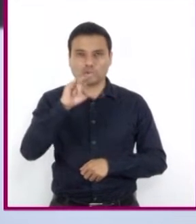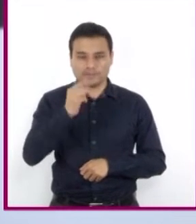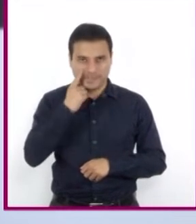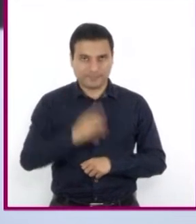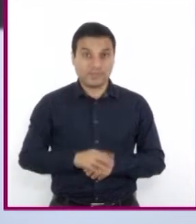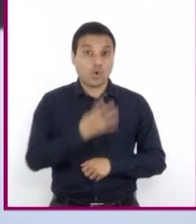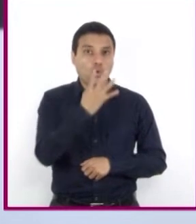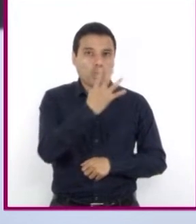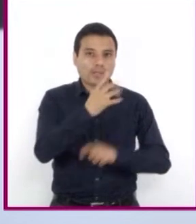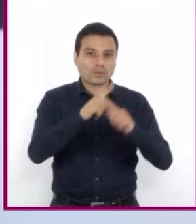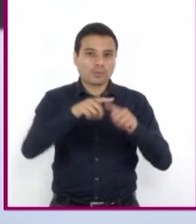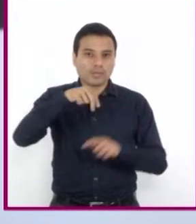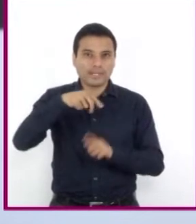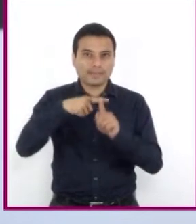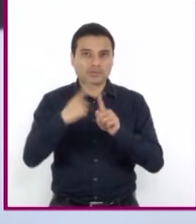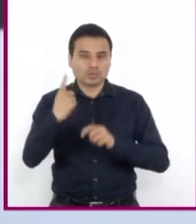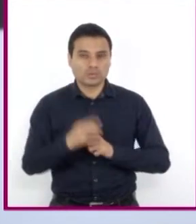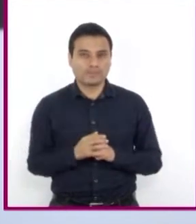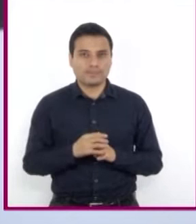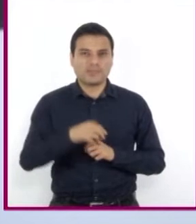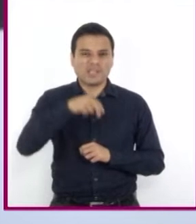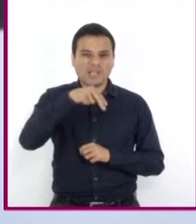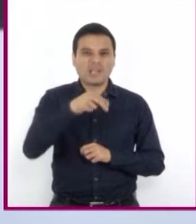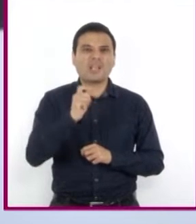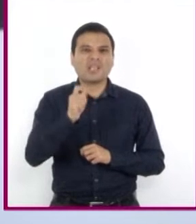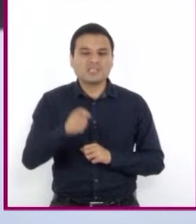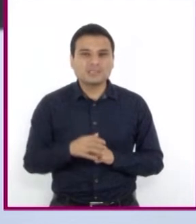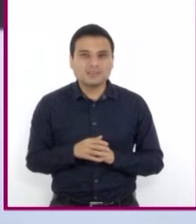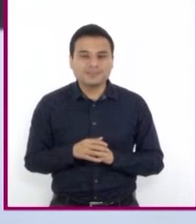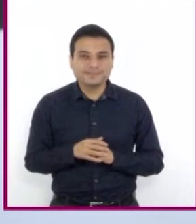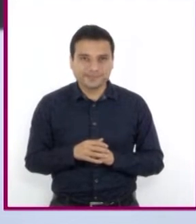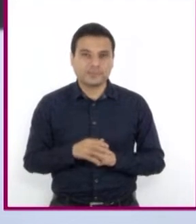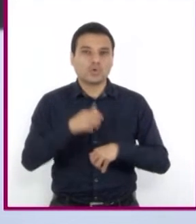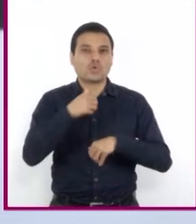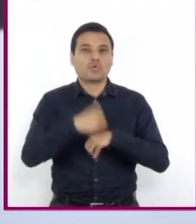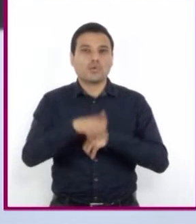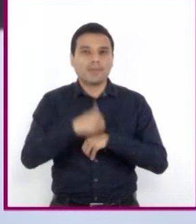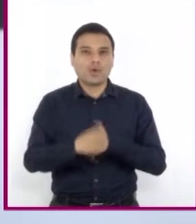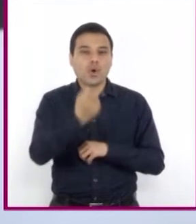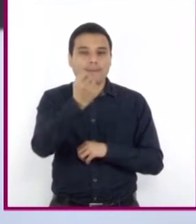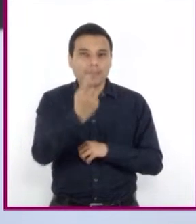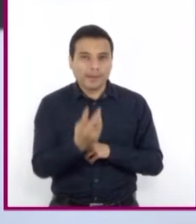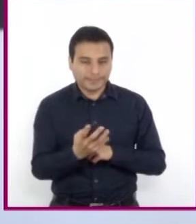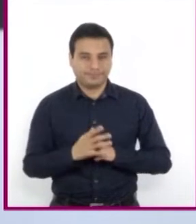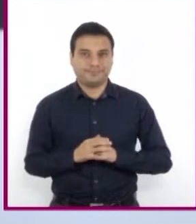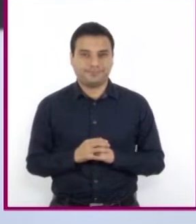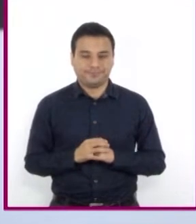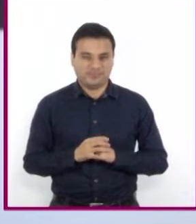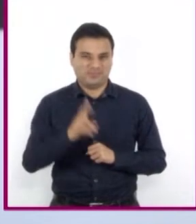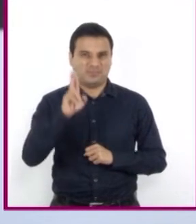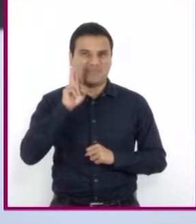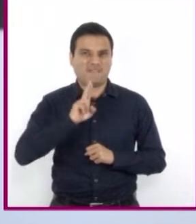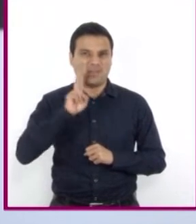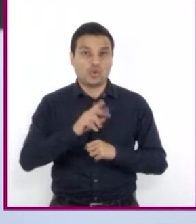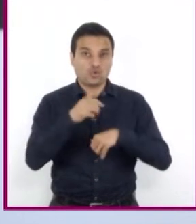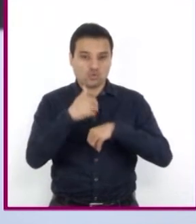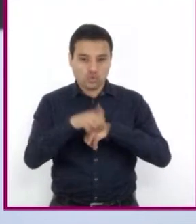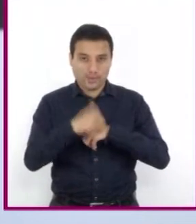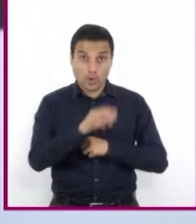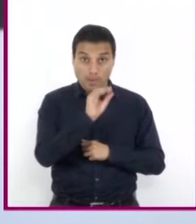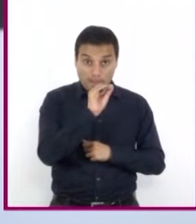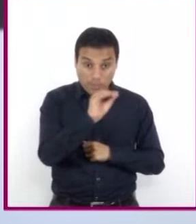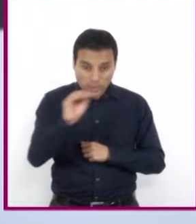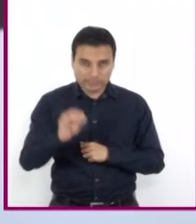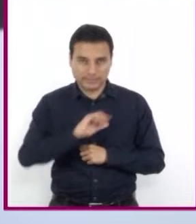4 por n más 1, n representa el término de la sucesión. Entonces, hagamos la sustitución con los